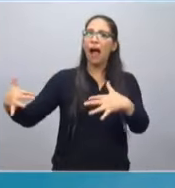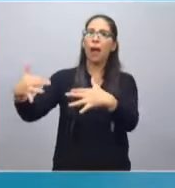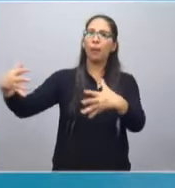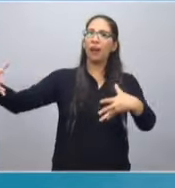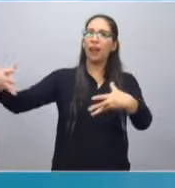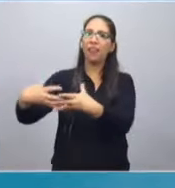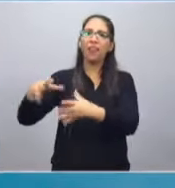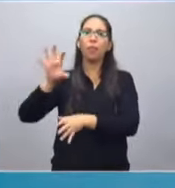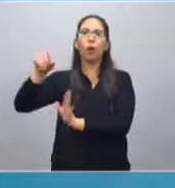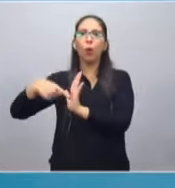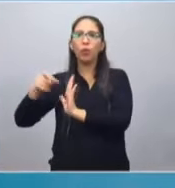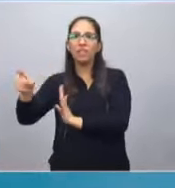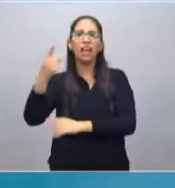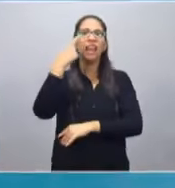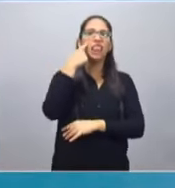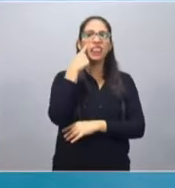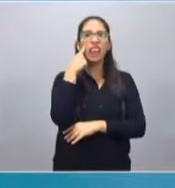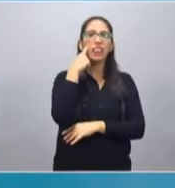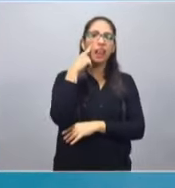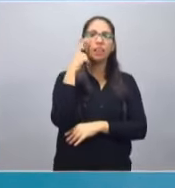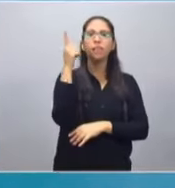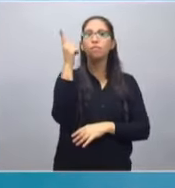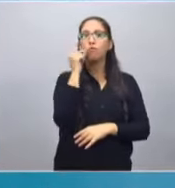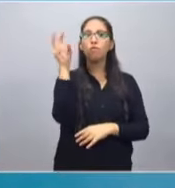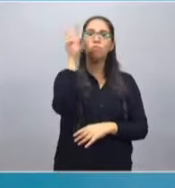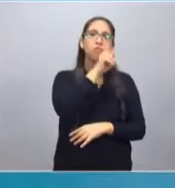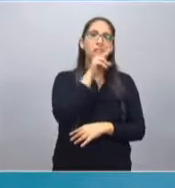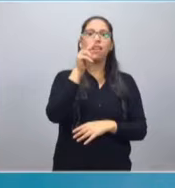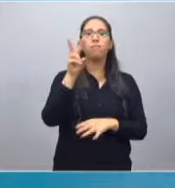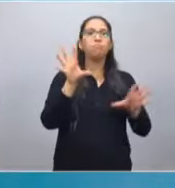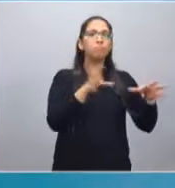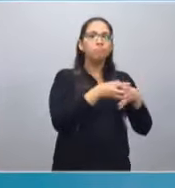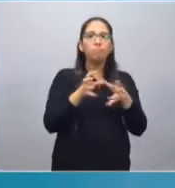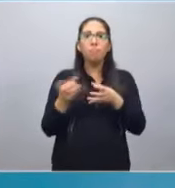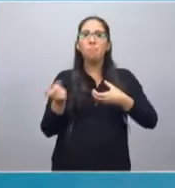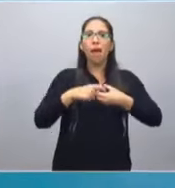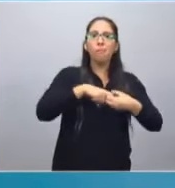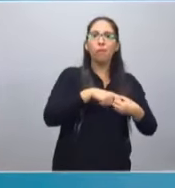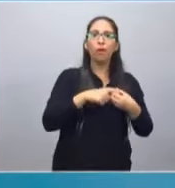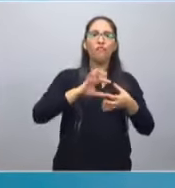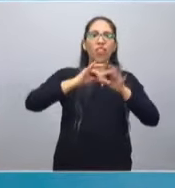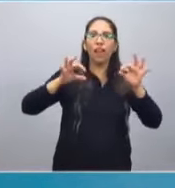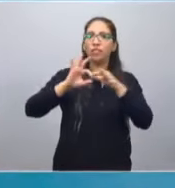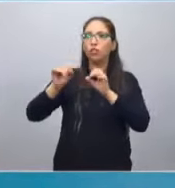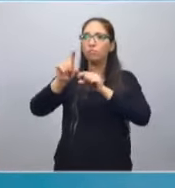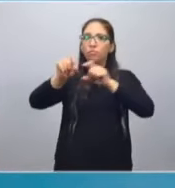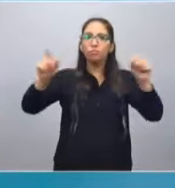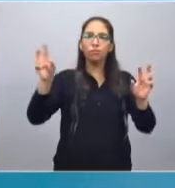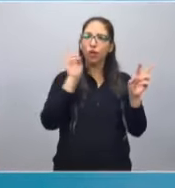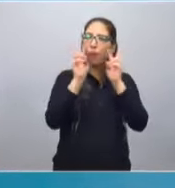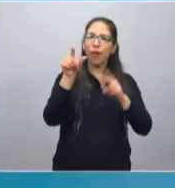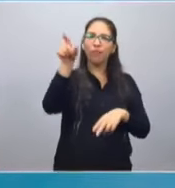intendentes con intendent con miembros de federaciones con presidentes de Clubes lo veo a